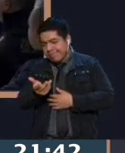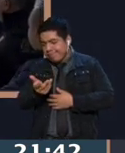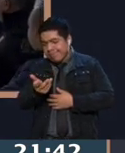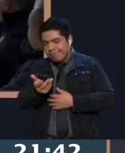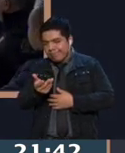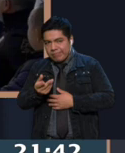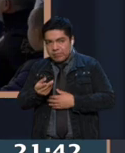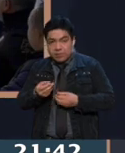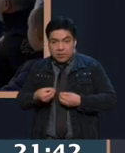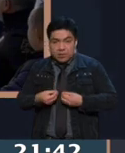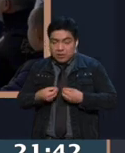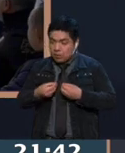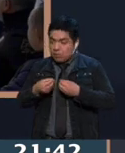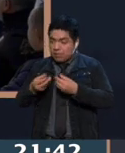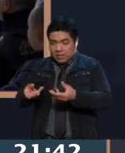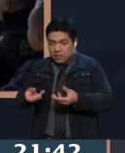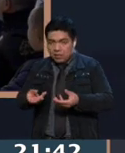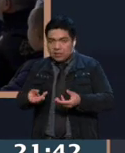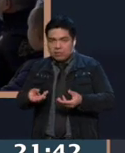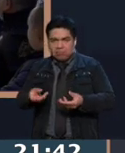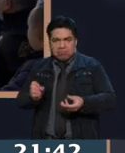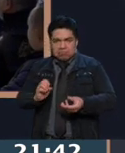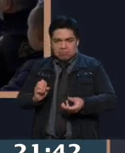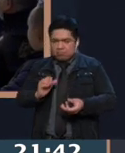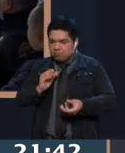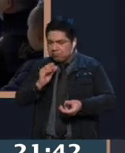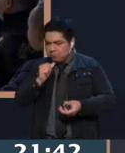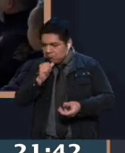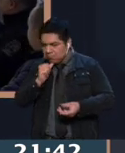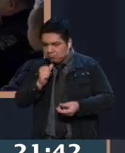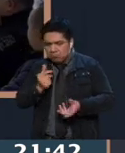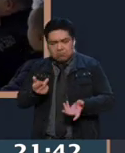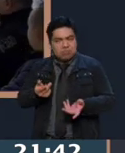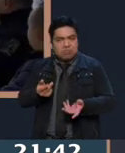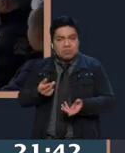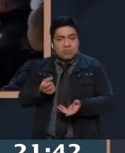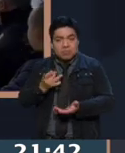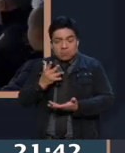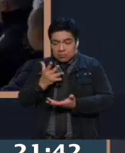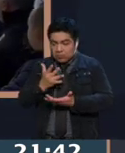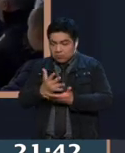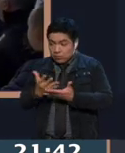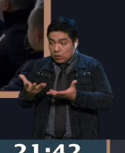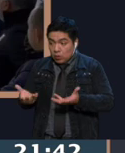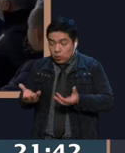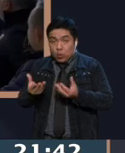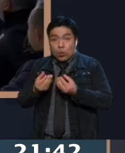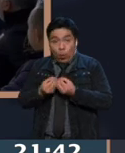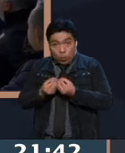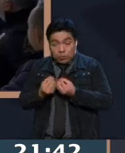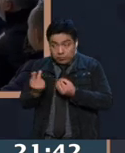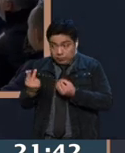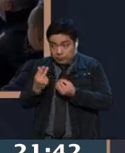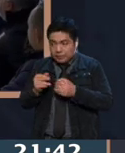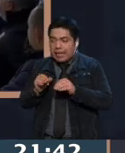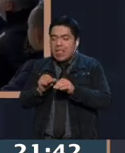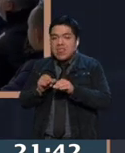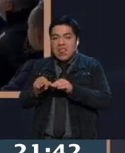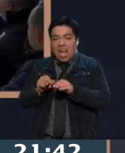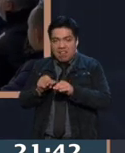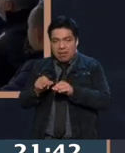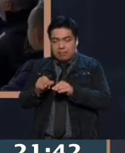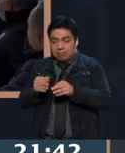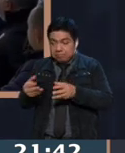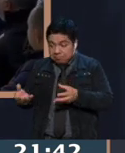nada más, no te puedo ofrecer nada más que trabajes conmigo, que te subes a